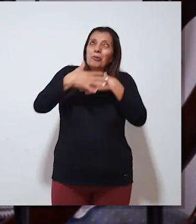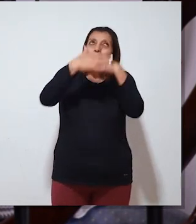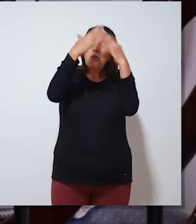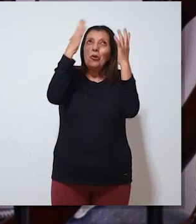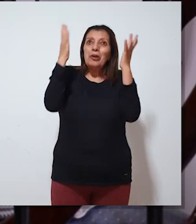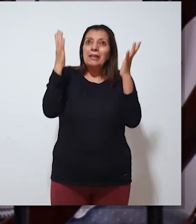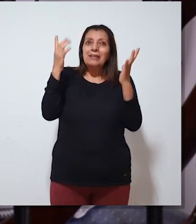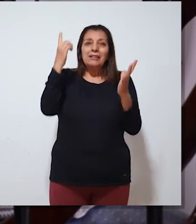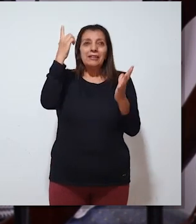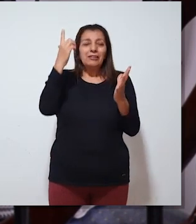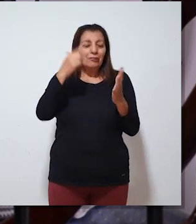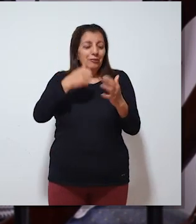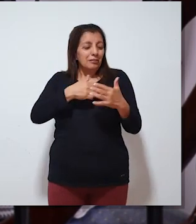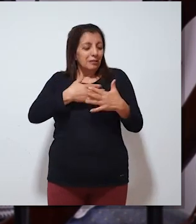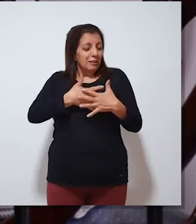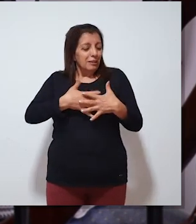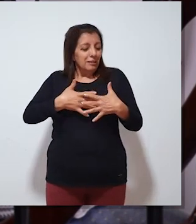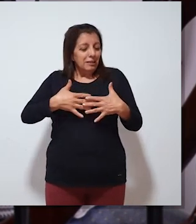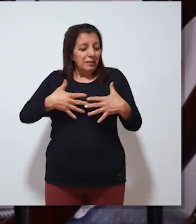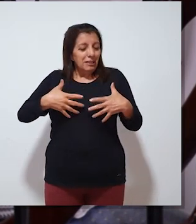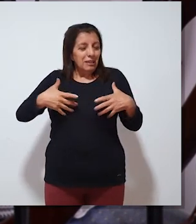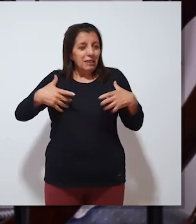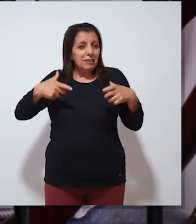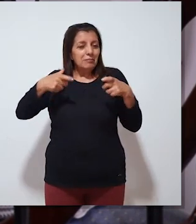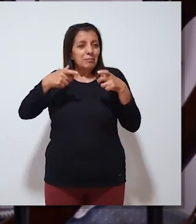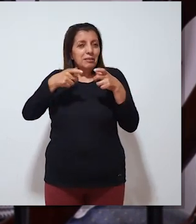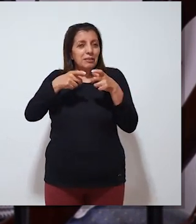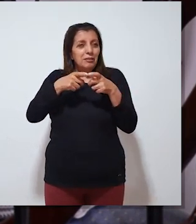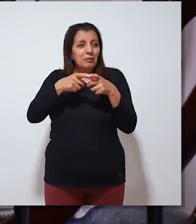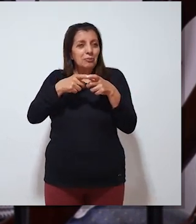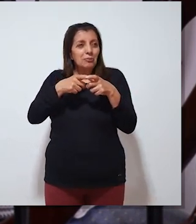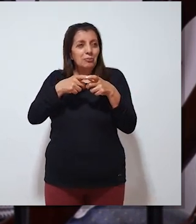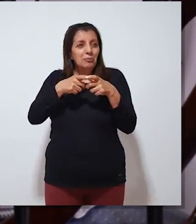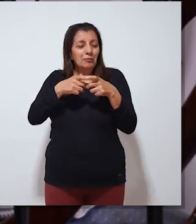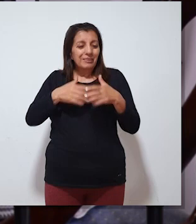mi espíritu en Dios, mi Salvador.